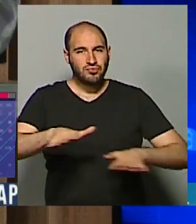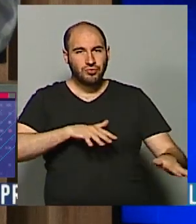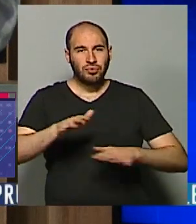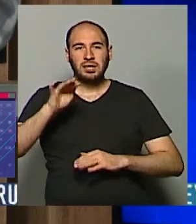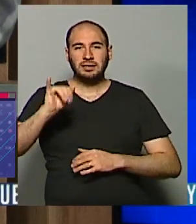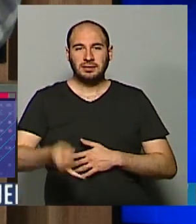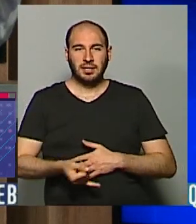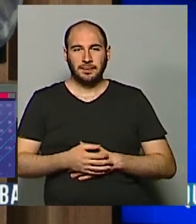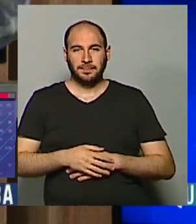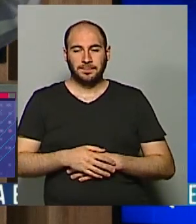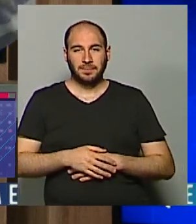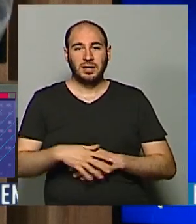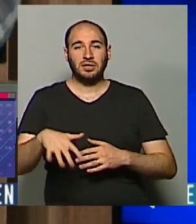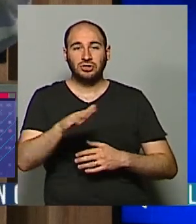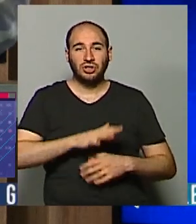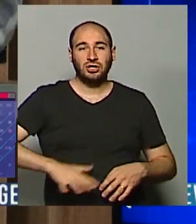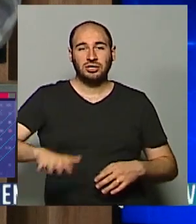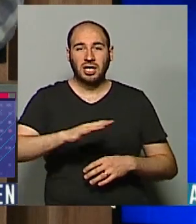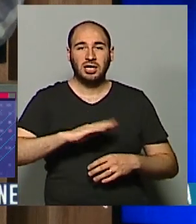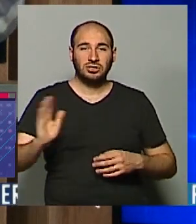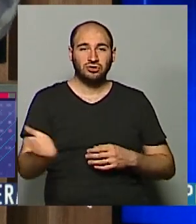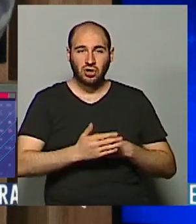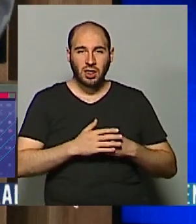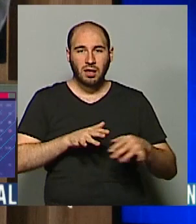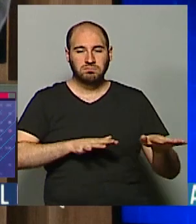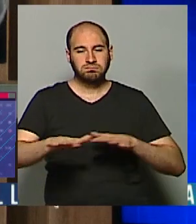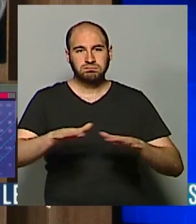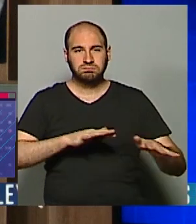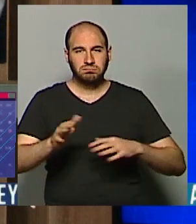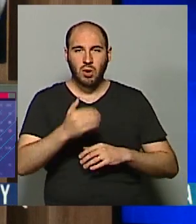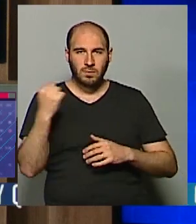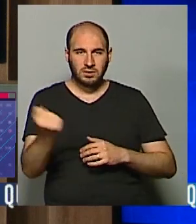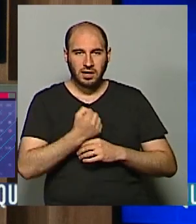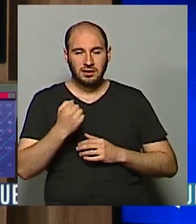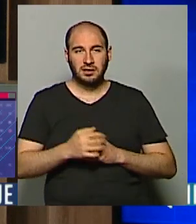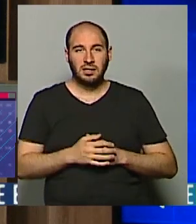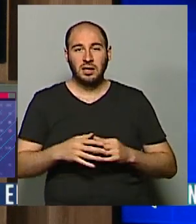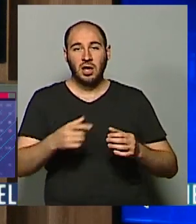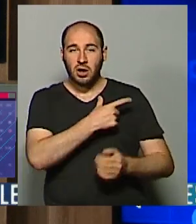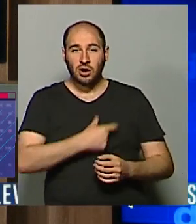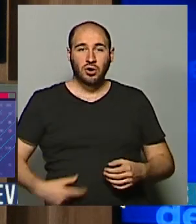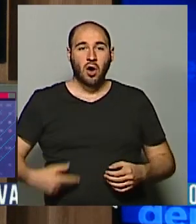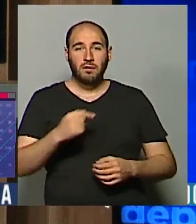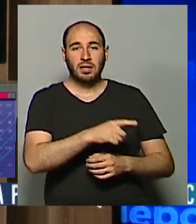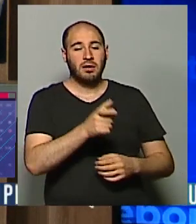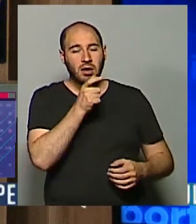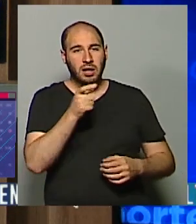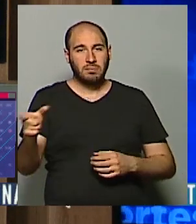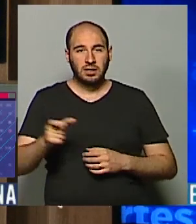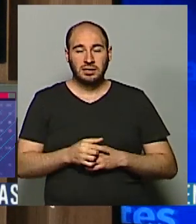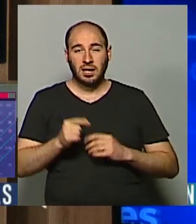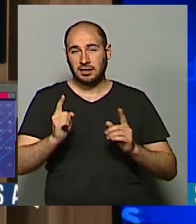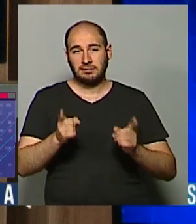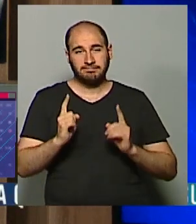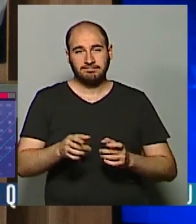¿no es cierto? Y las sociedades se están movilizando bastante, y del lado del gobierno la respuesta sigue